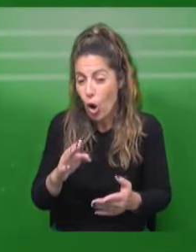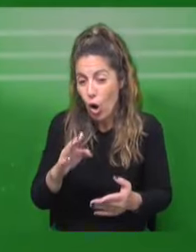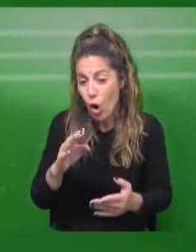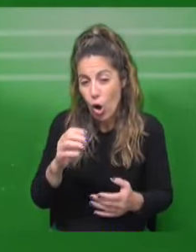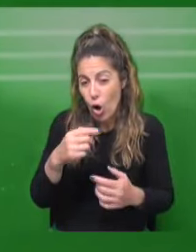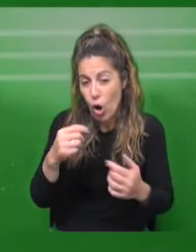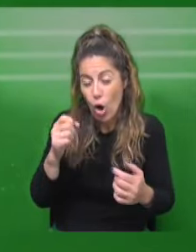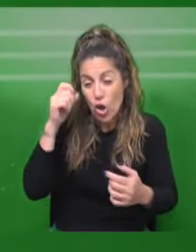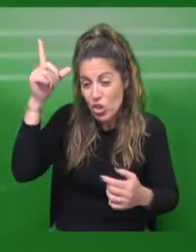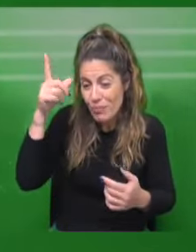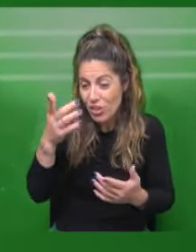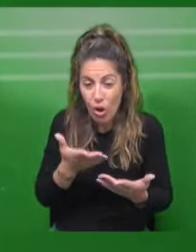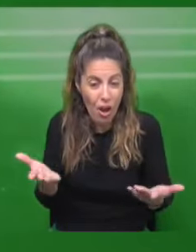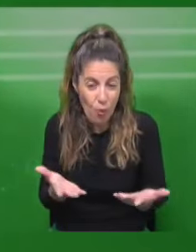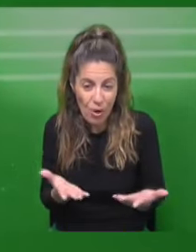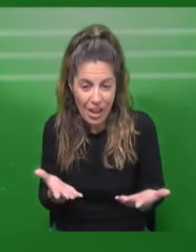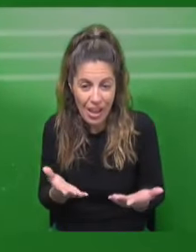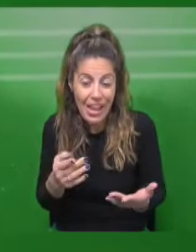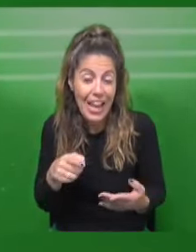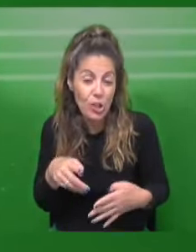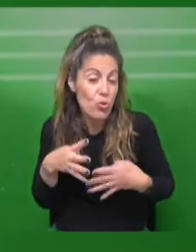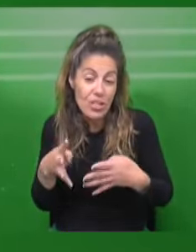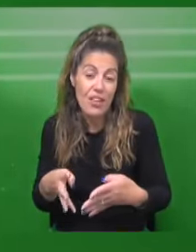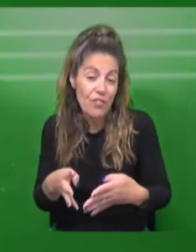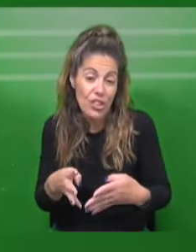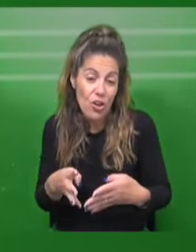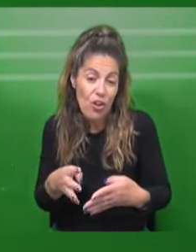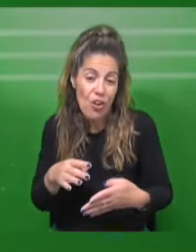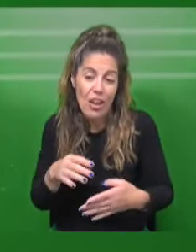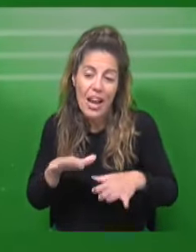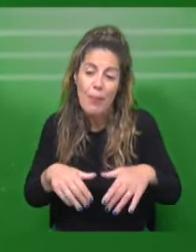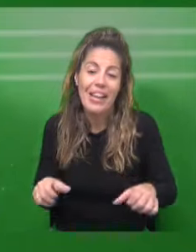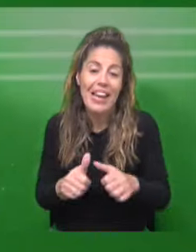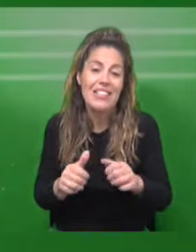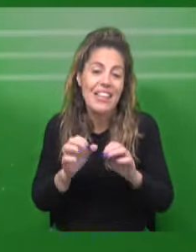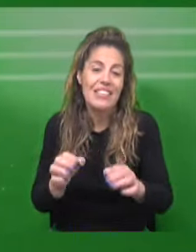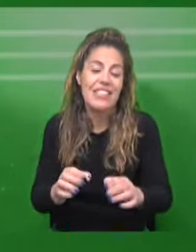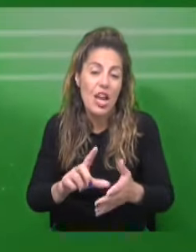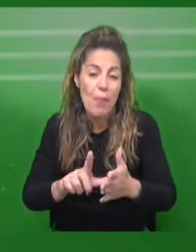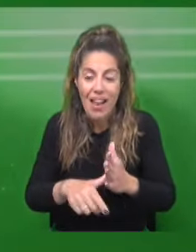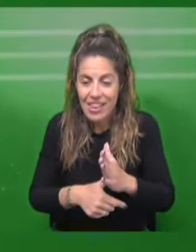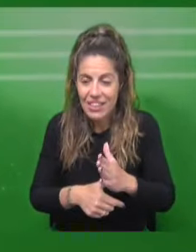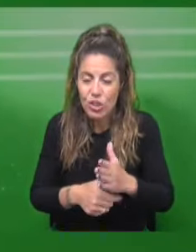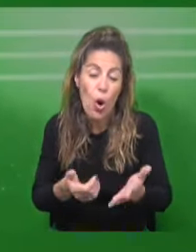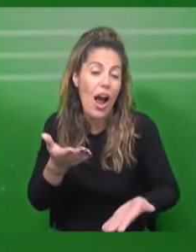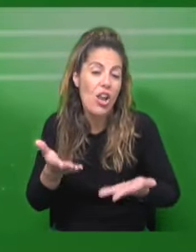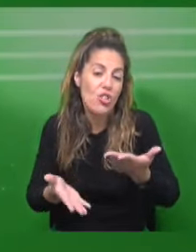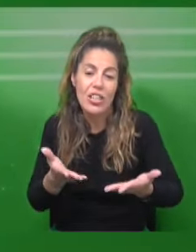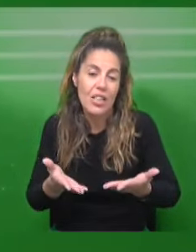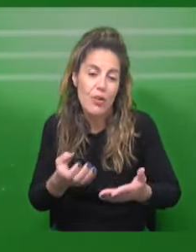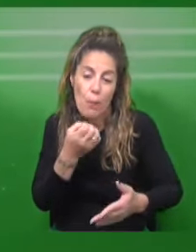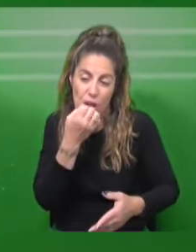este sobre la marcha esto es un desafío en sí mismo capaz que hace que se llegue más lento a los equilibrios más